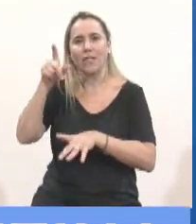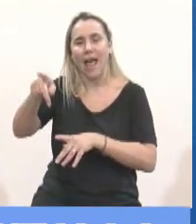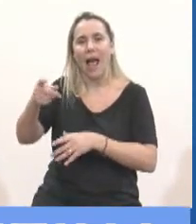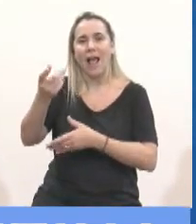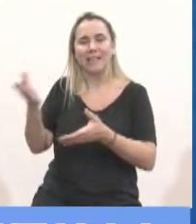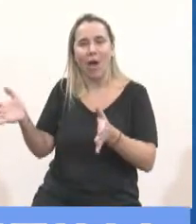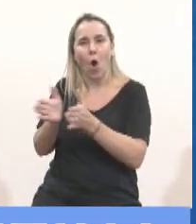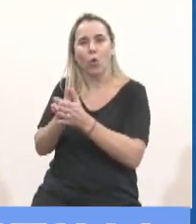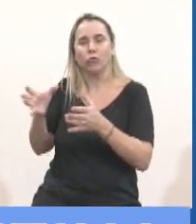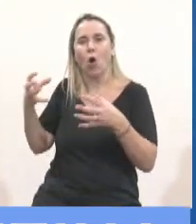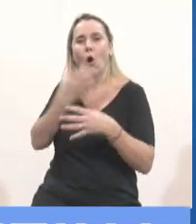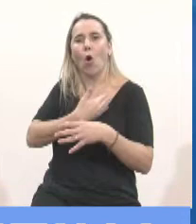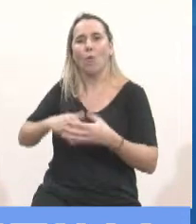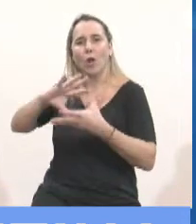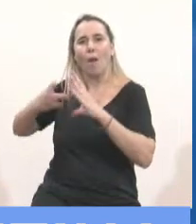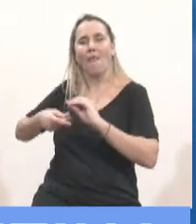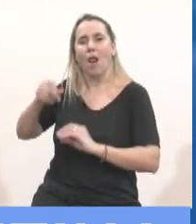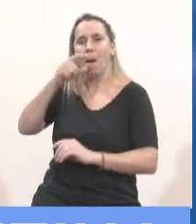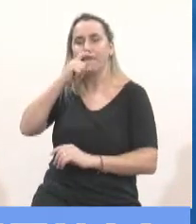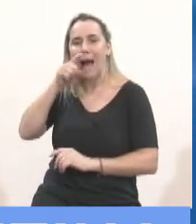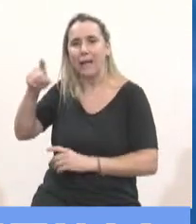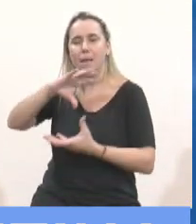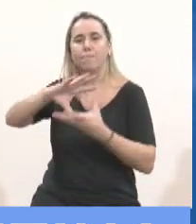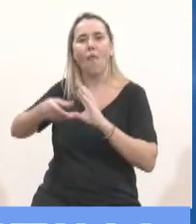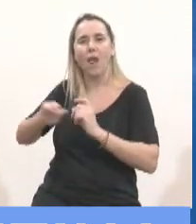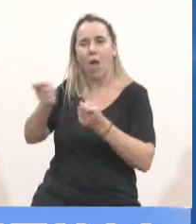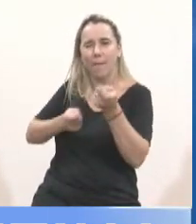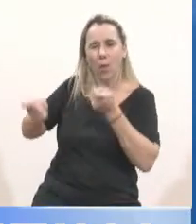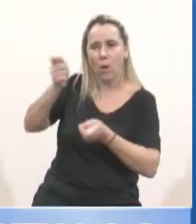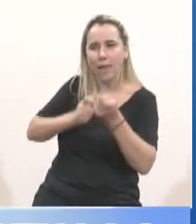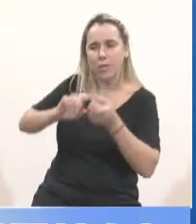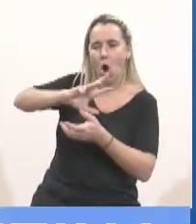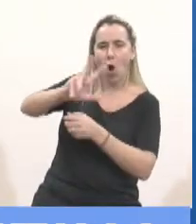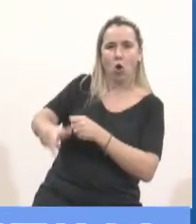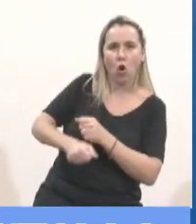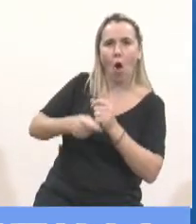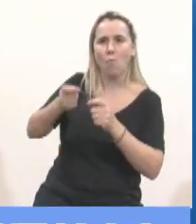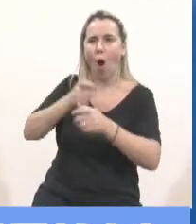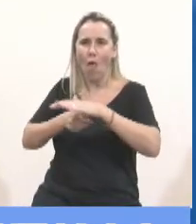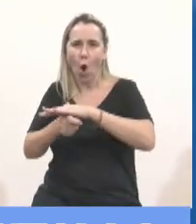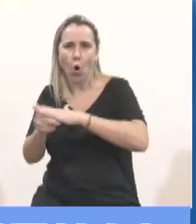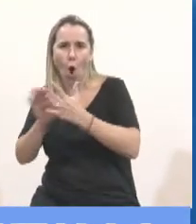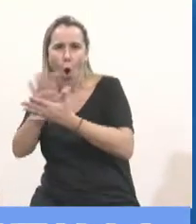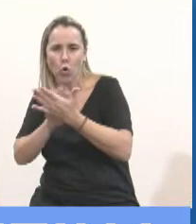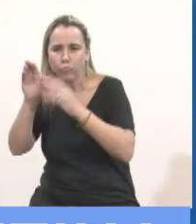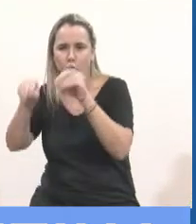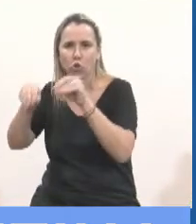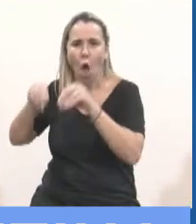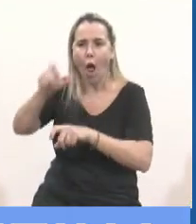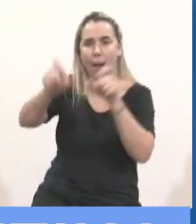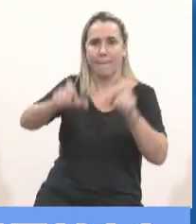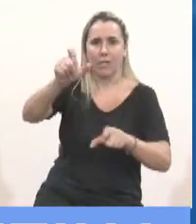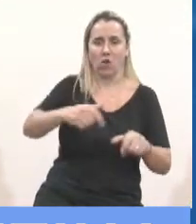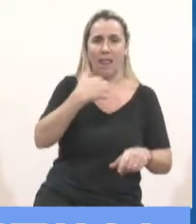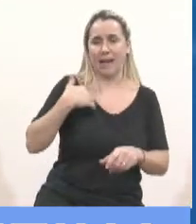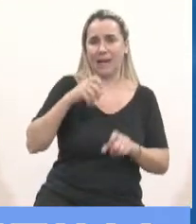Macri, que fue un modelo de especulación, de usura, de robo, de corrupción y de hambre para el pueblo argentino. Ese fue el